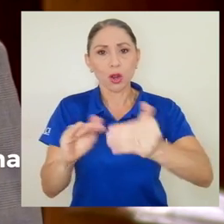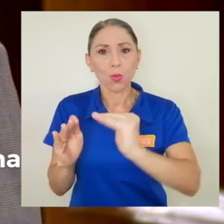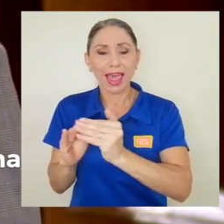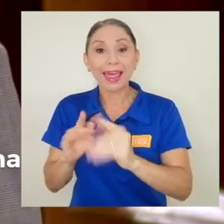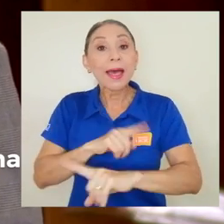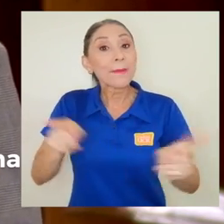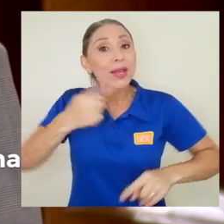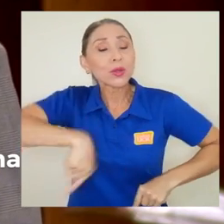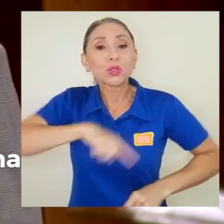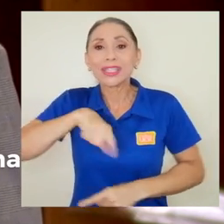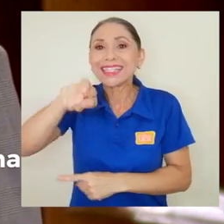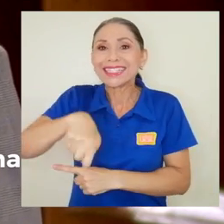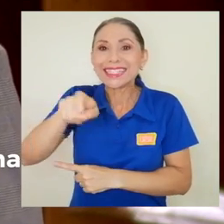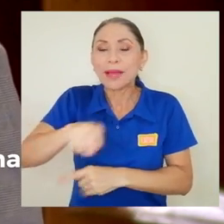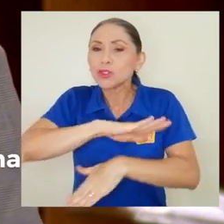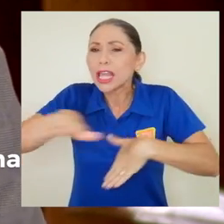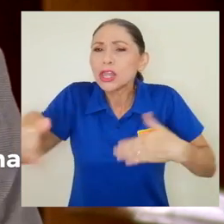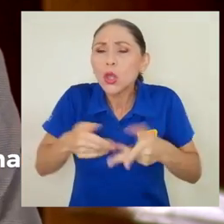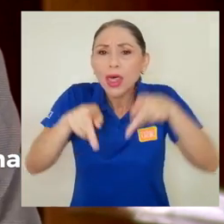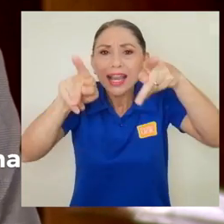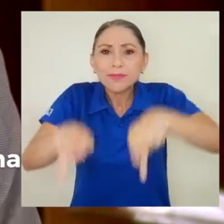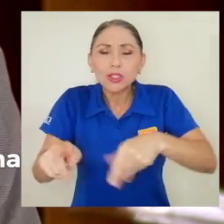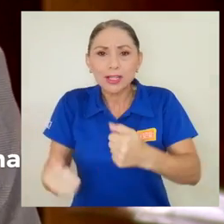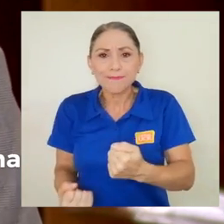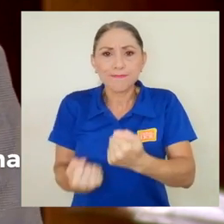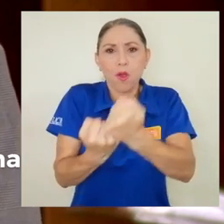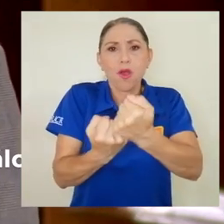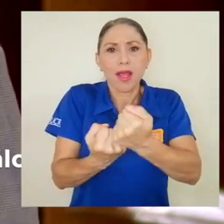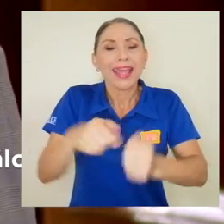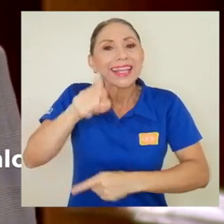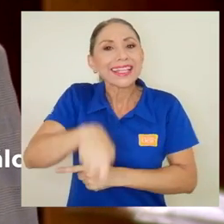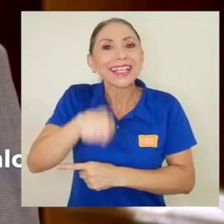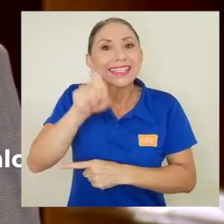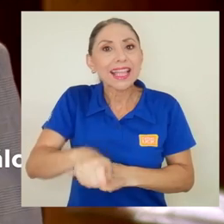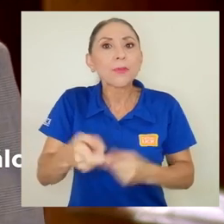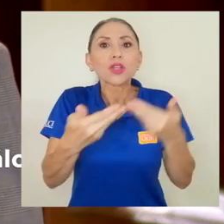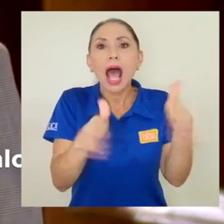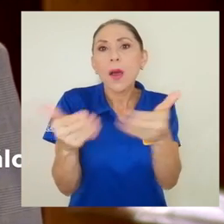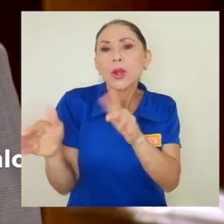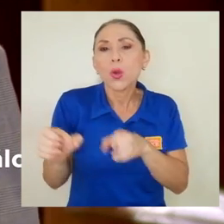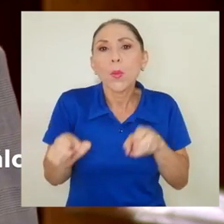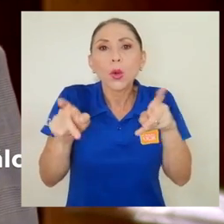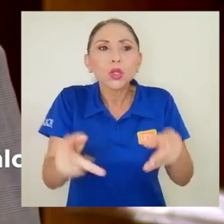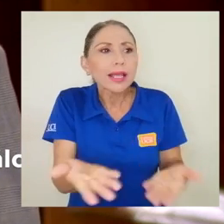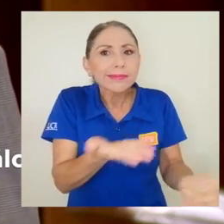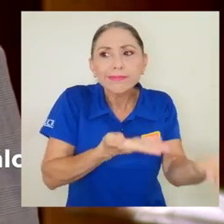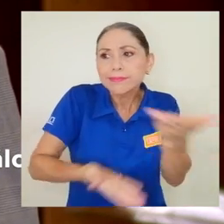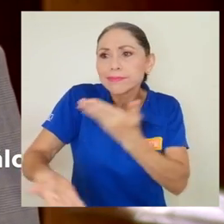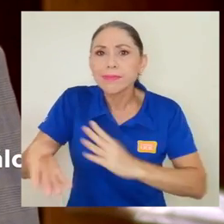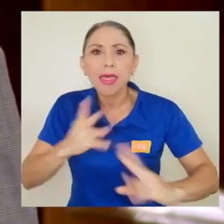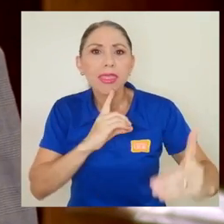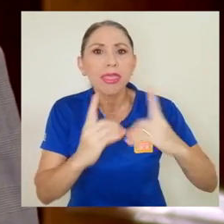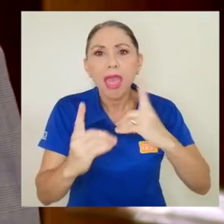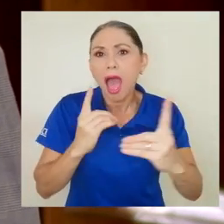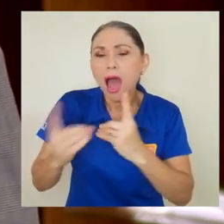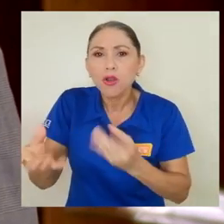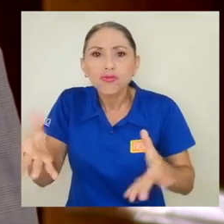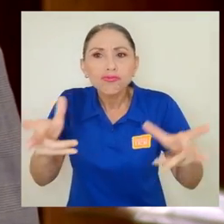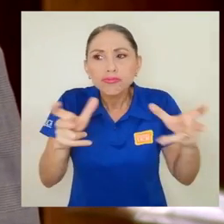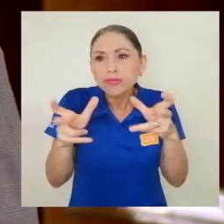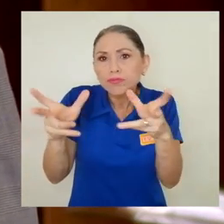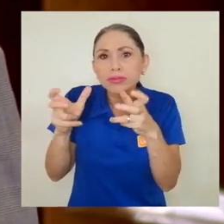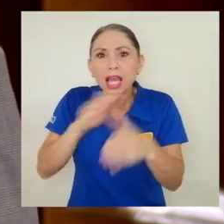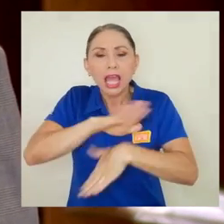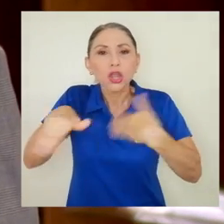pero necesitamos el apoyo de todas las personas necesitamos habilitar espacios de escucha y diálogo en todas las